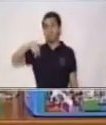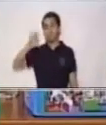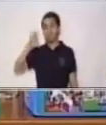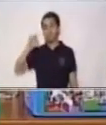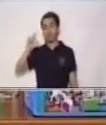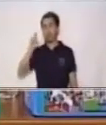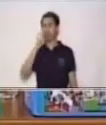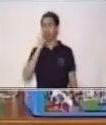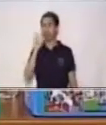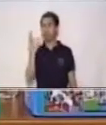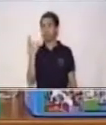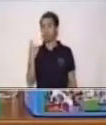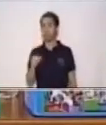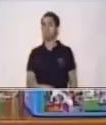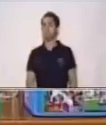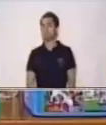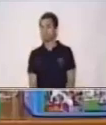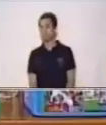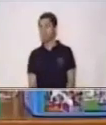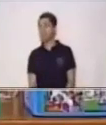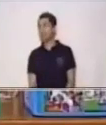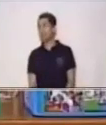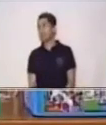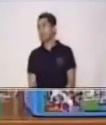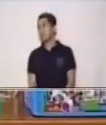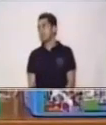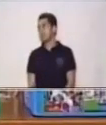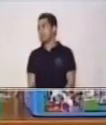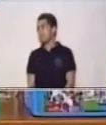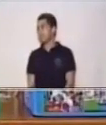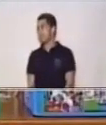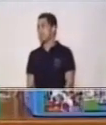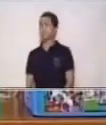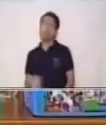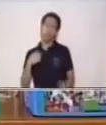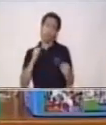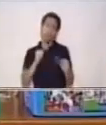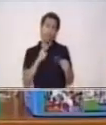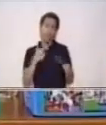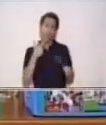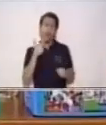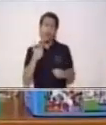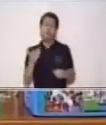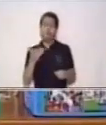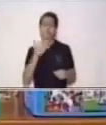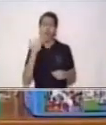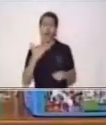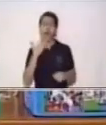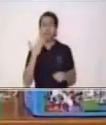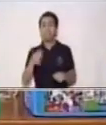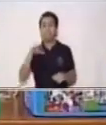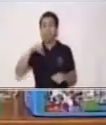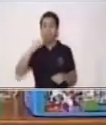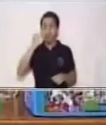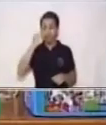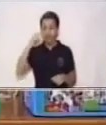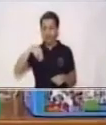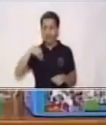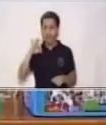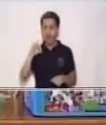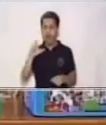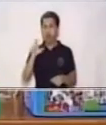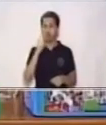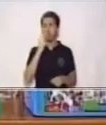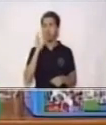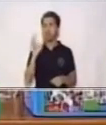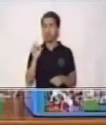Pinocho. Muy bien. Podemos decir fácilmente la palabra Pinocho. Ahora vamos a pasar a lo que tú